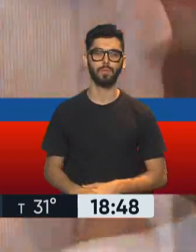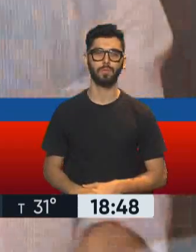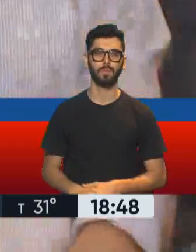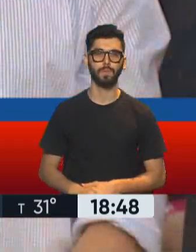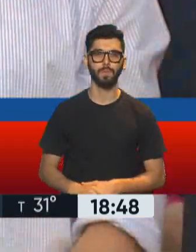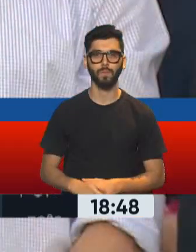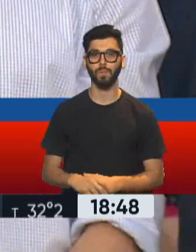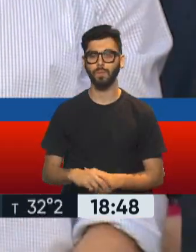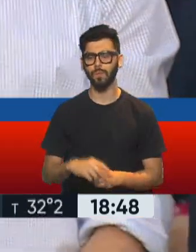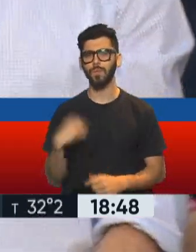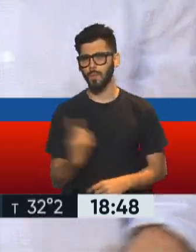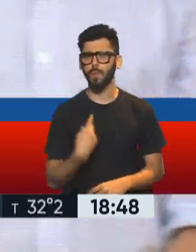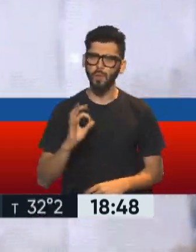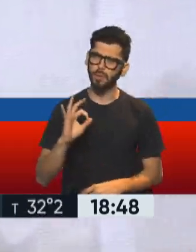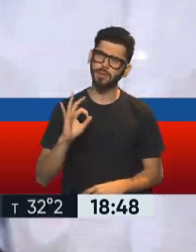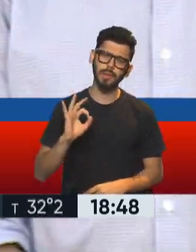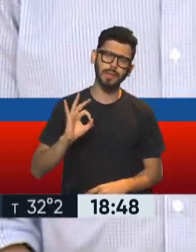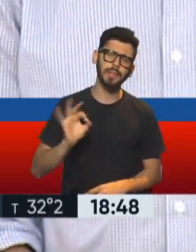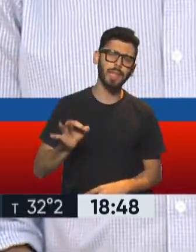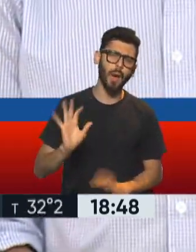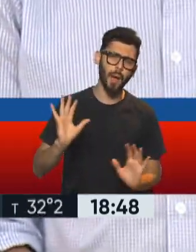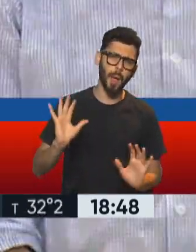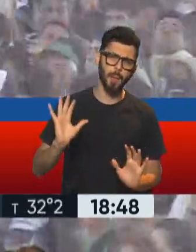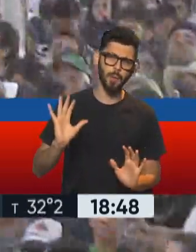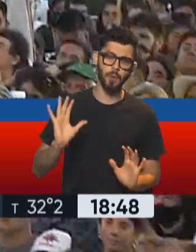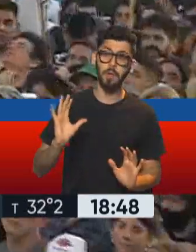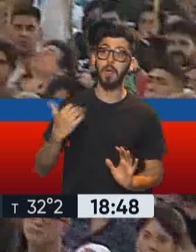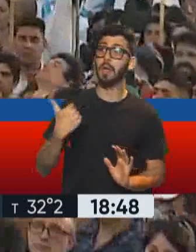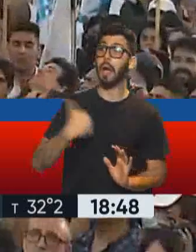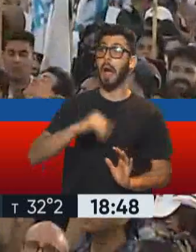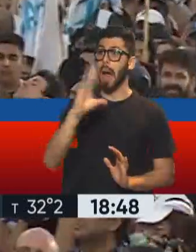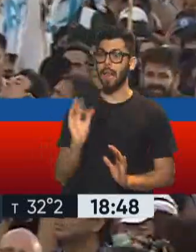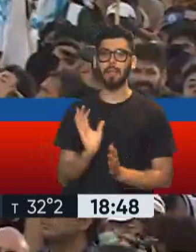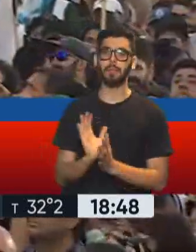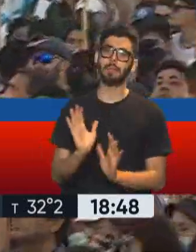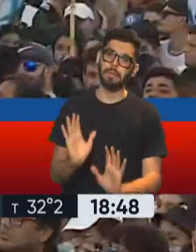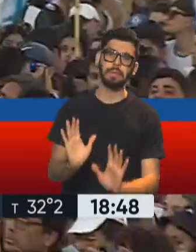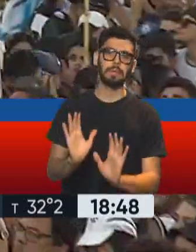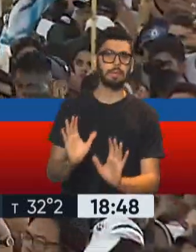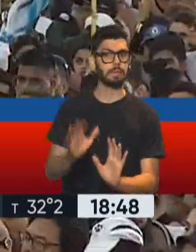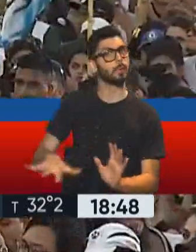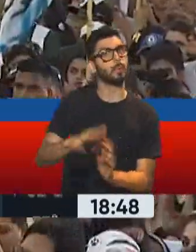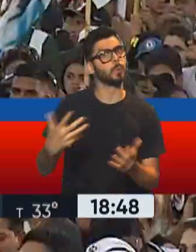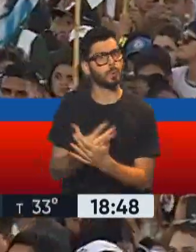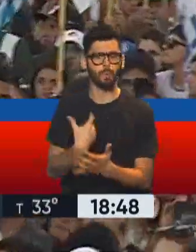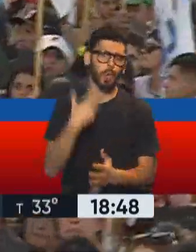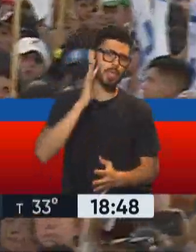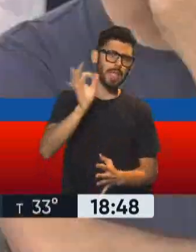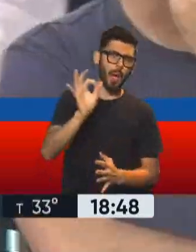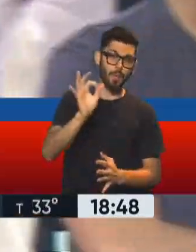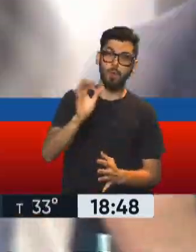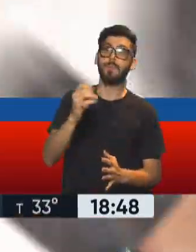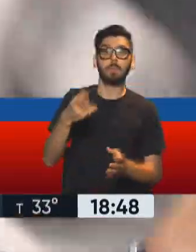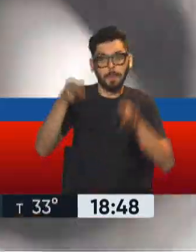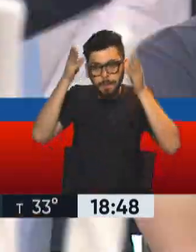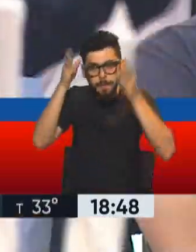Y nosotros sabemos que hay una Argentina postergada y que padece. Y somos los primeros en preocuparnos por eso.